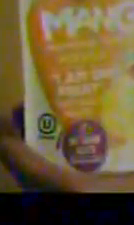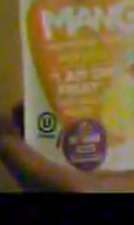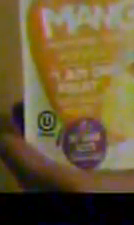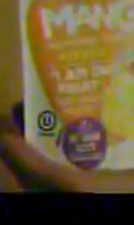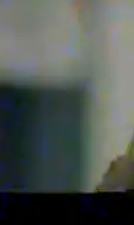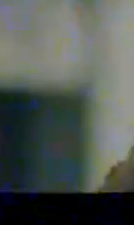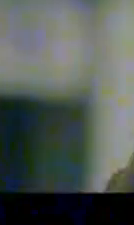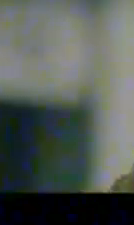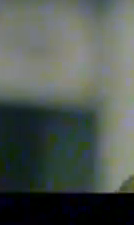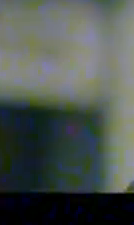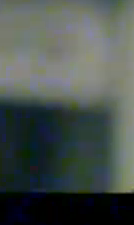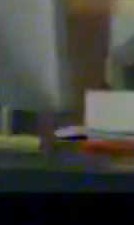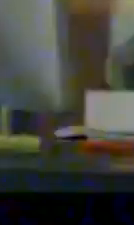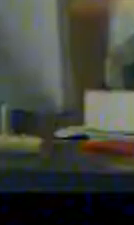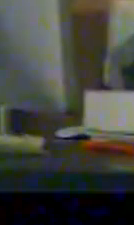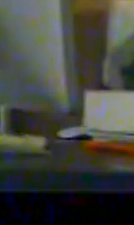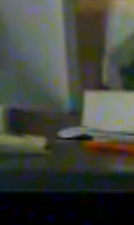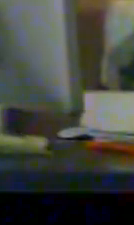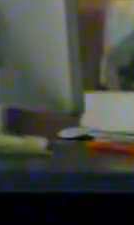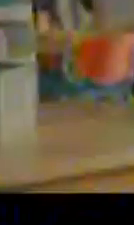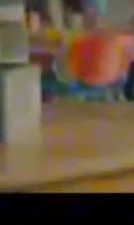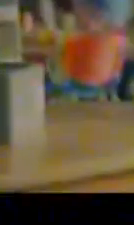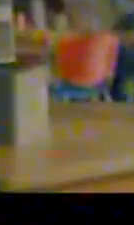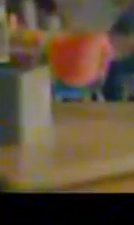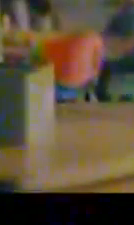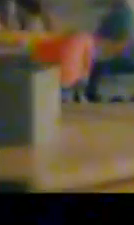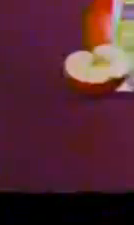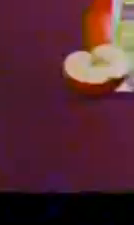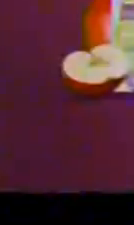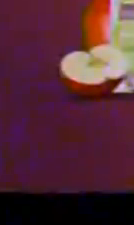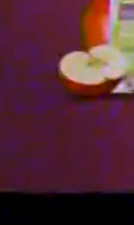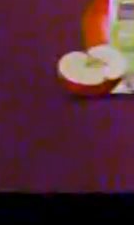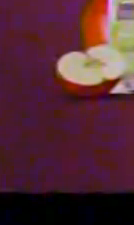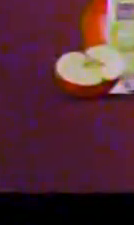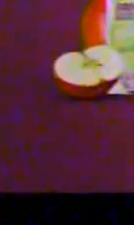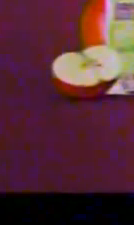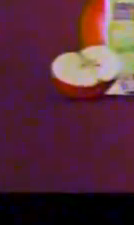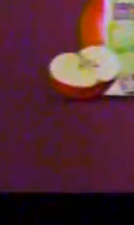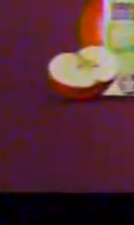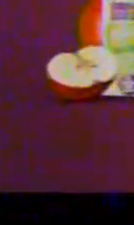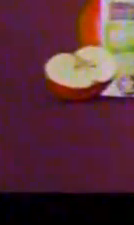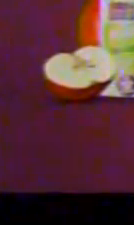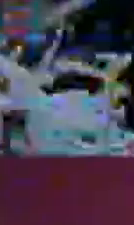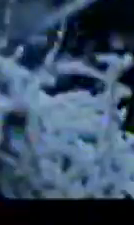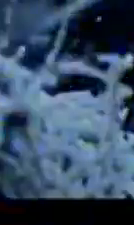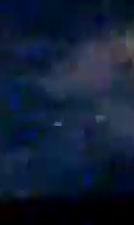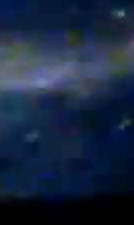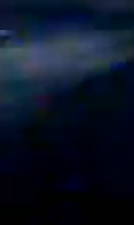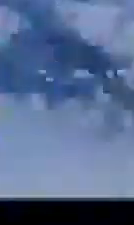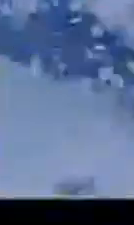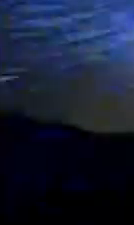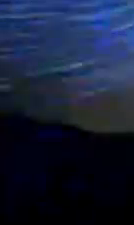100% fruta. Siente su energía natural y dile sí a la vida siempre. Guanabana, el poder de la fruta.